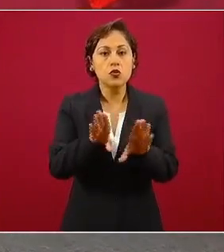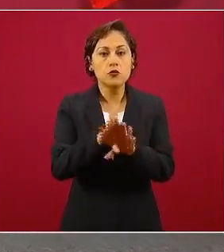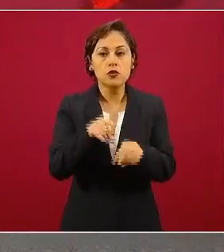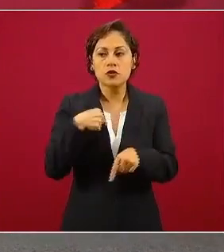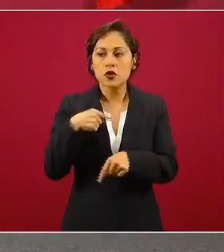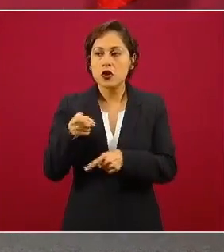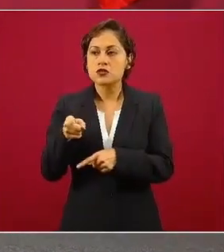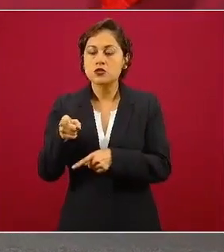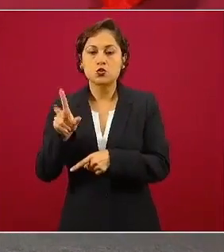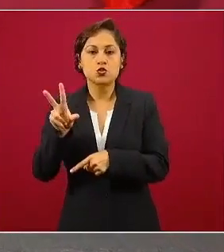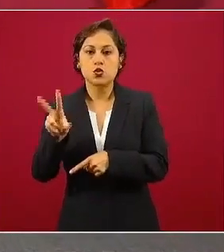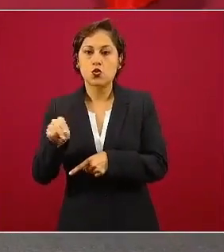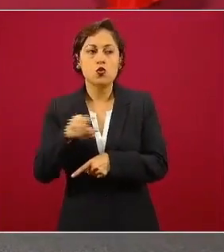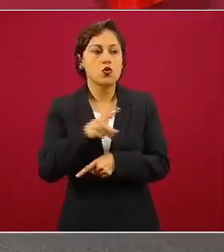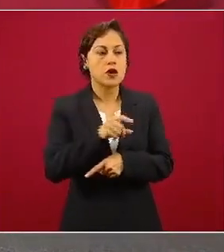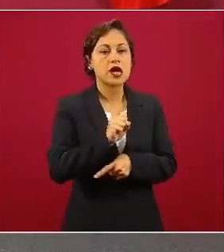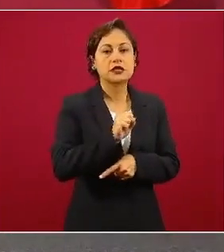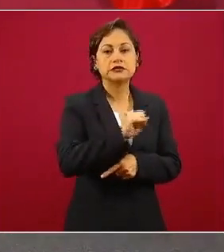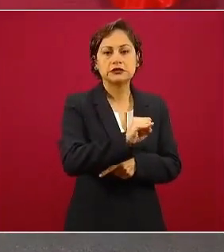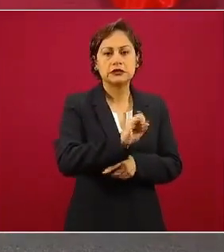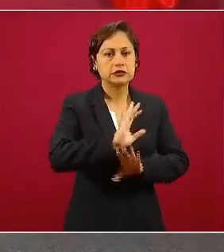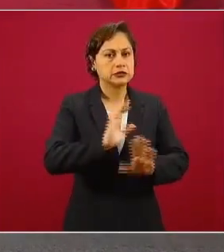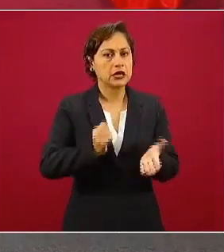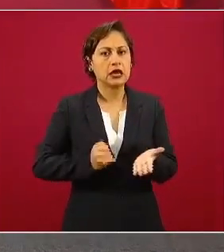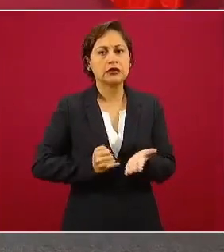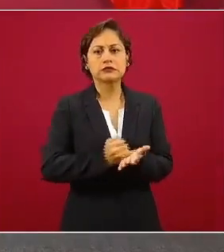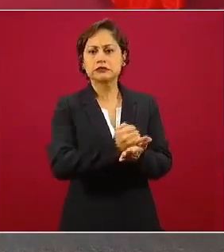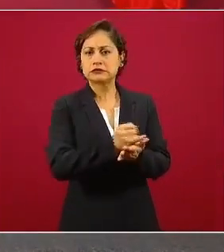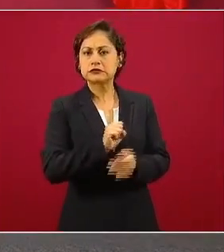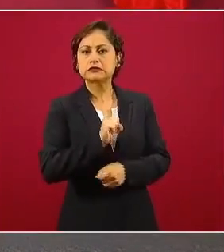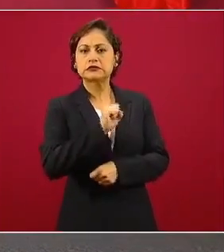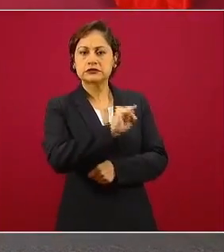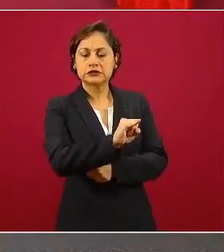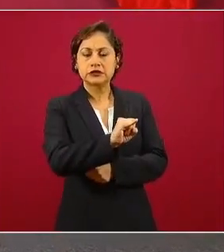también qué debemos hacer.